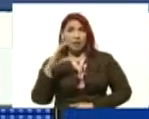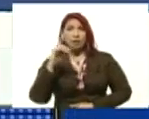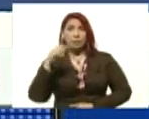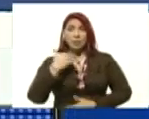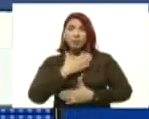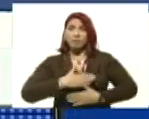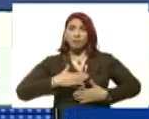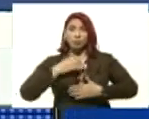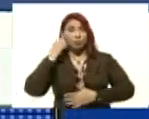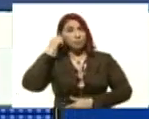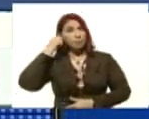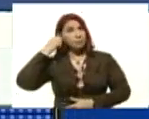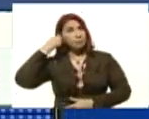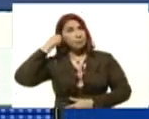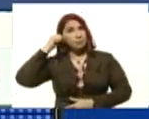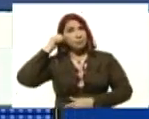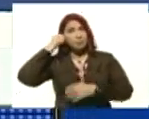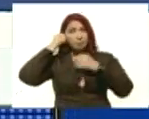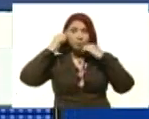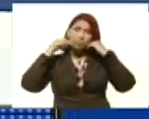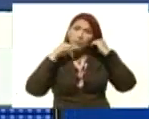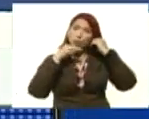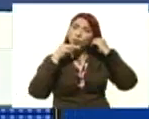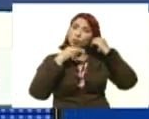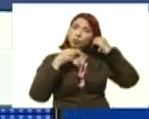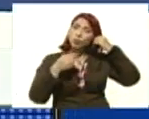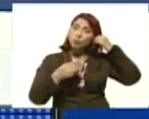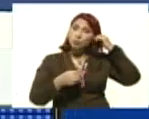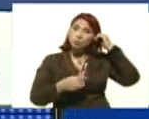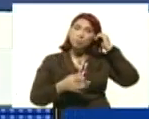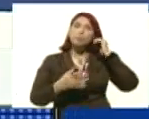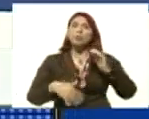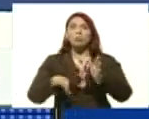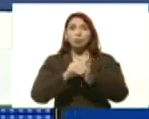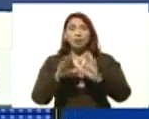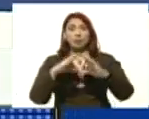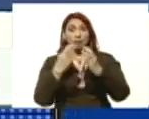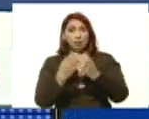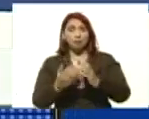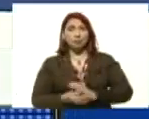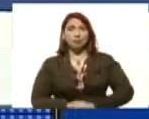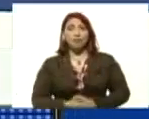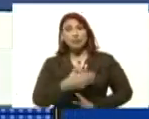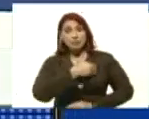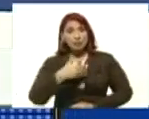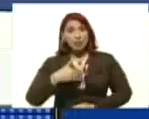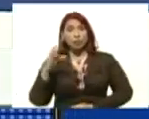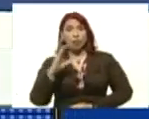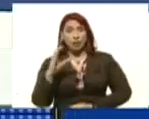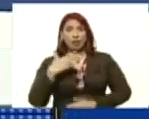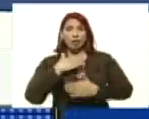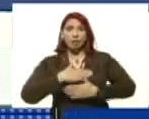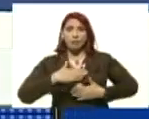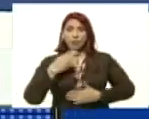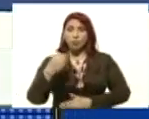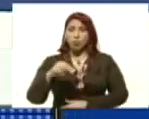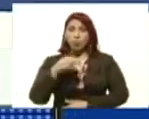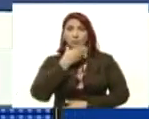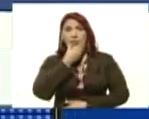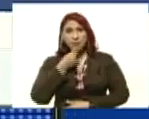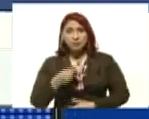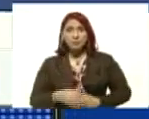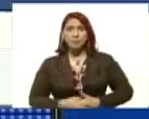disfrute en octubre del regreso a clases presenciales, y quiero que la Gran Caracas disfrute en noviembre y